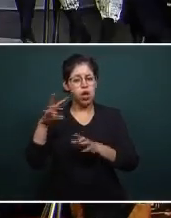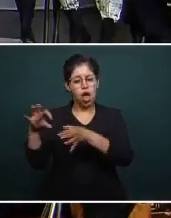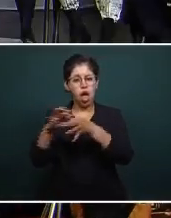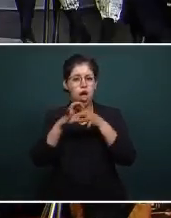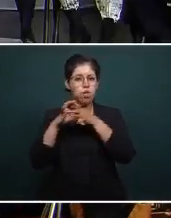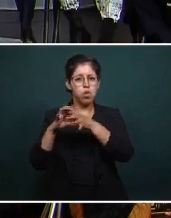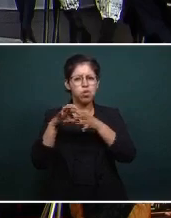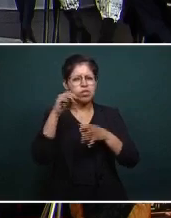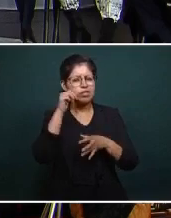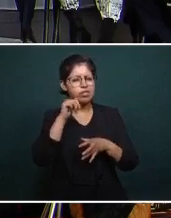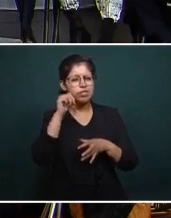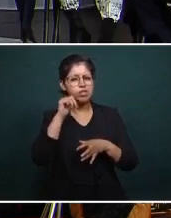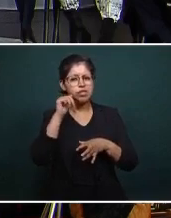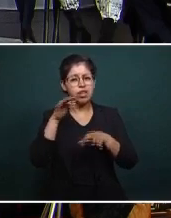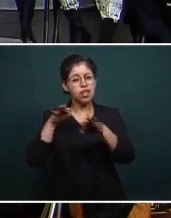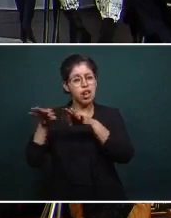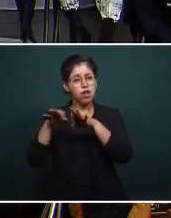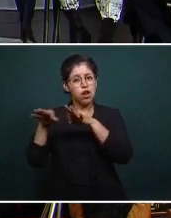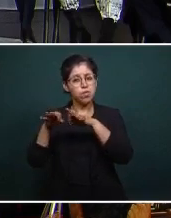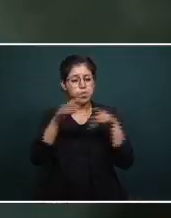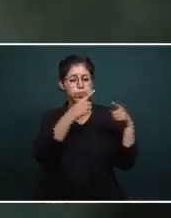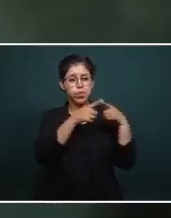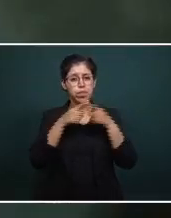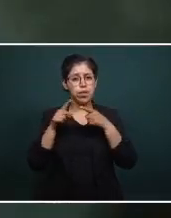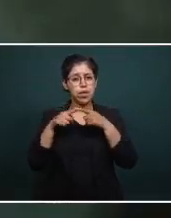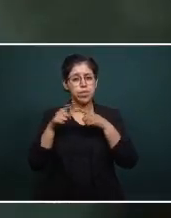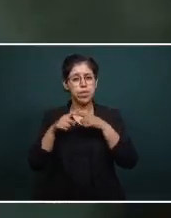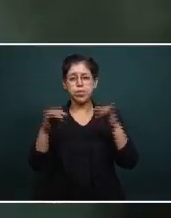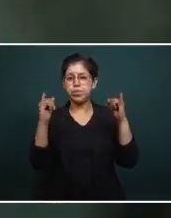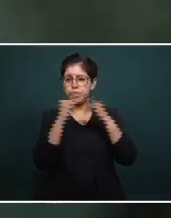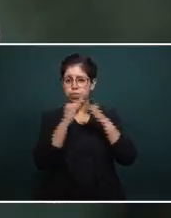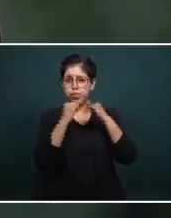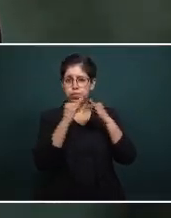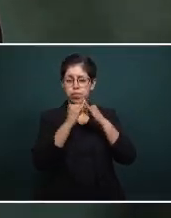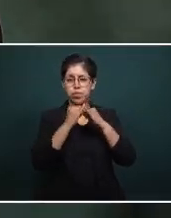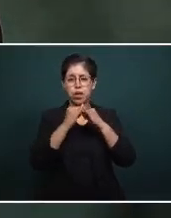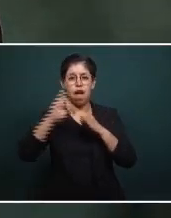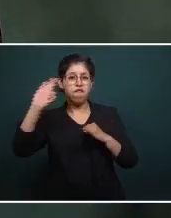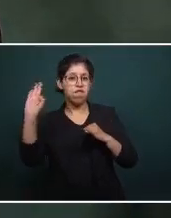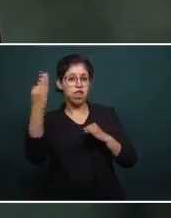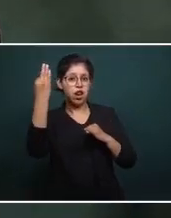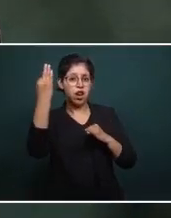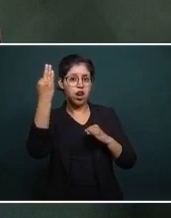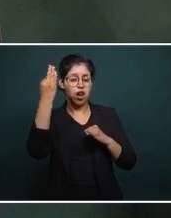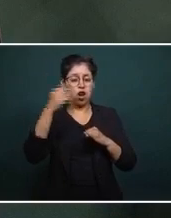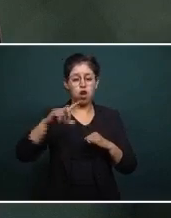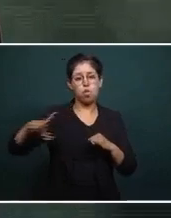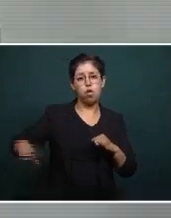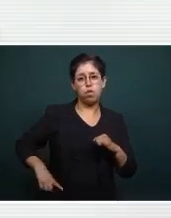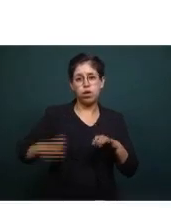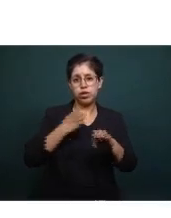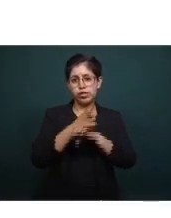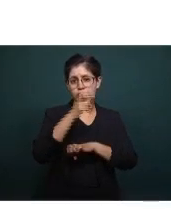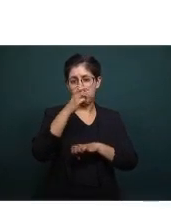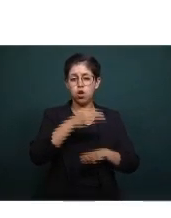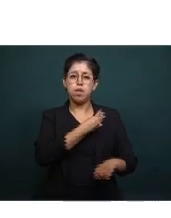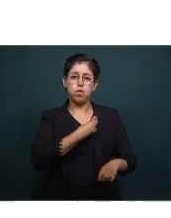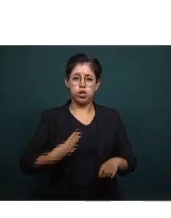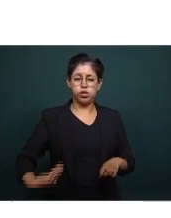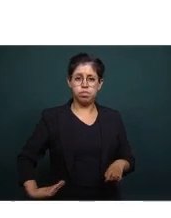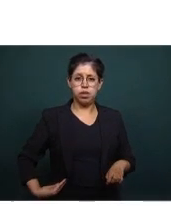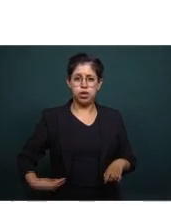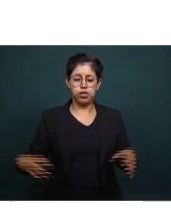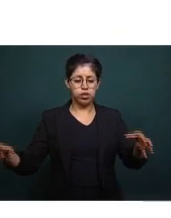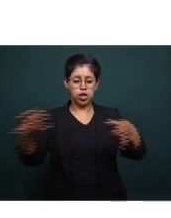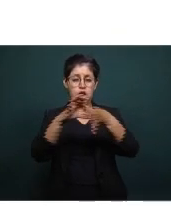una gran coordinación interinstitucional entre las distintas dependencias, tanto federales como locales y municipales, y también